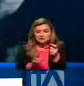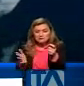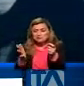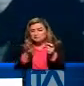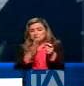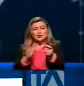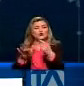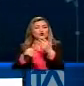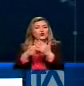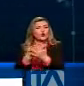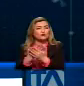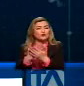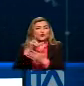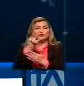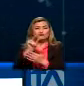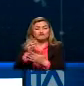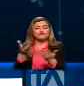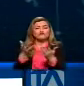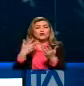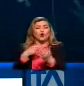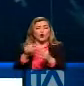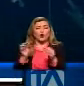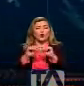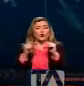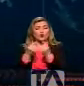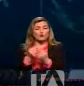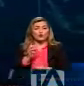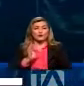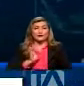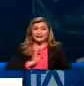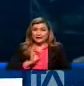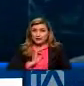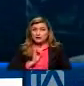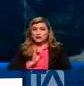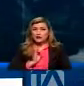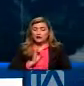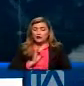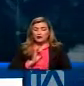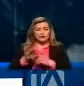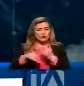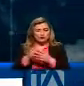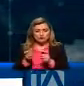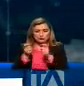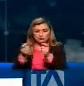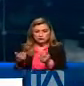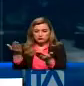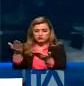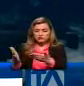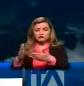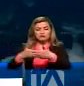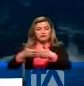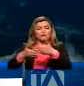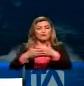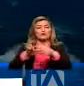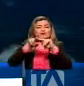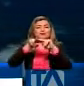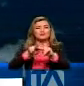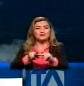tienen el informe no vinculante de la Unidad Técnica Legislativa, pero en ese informe se hace la revisión